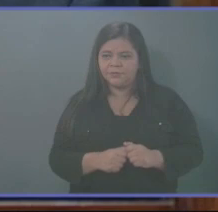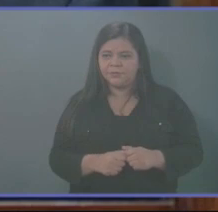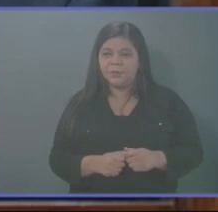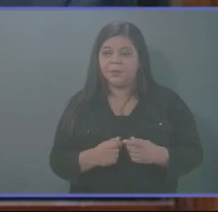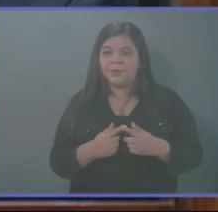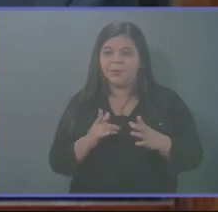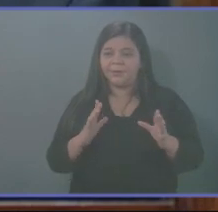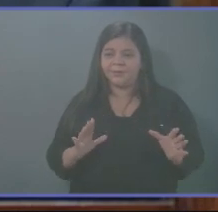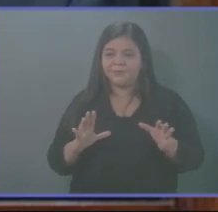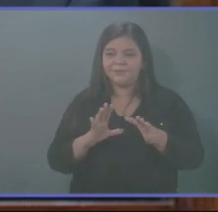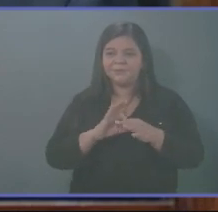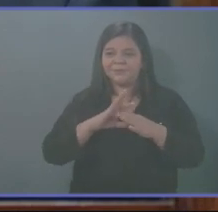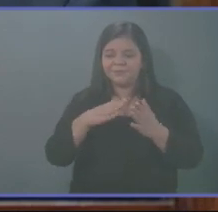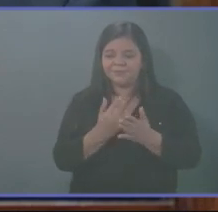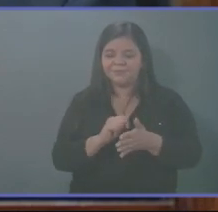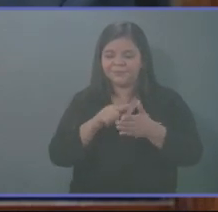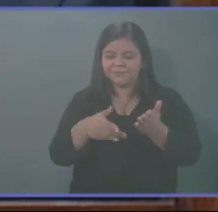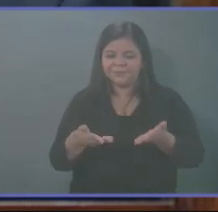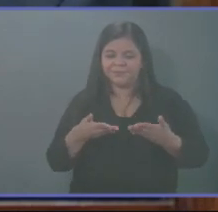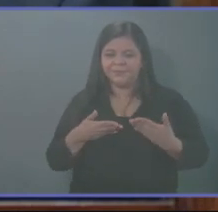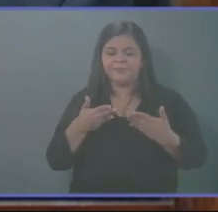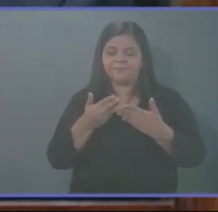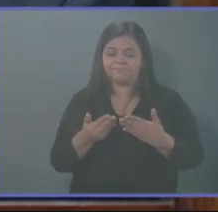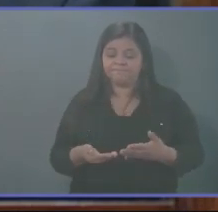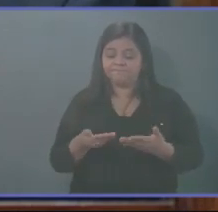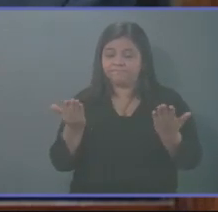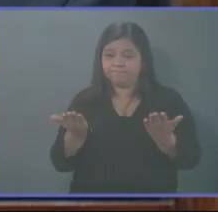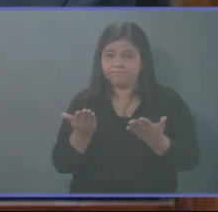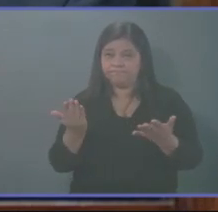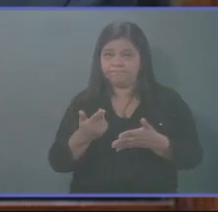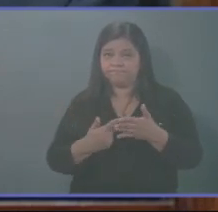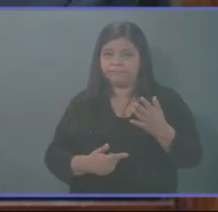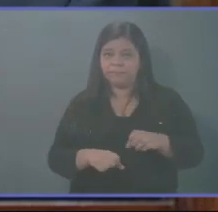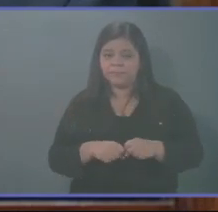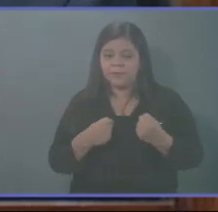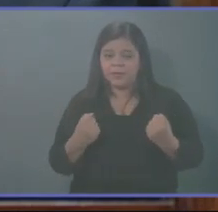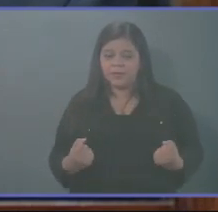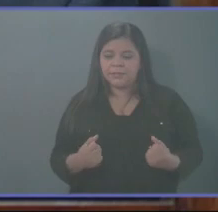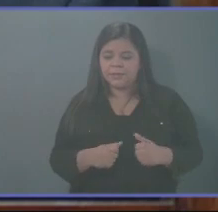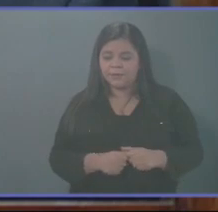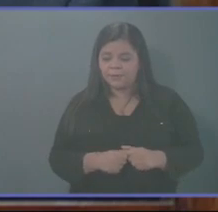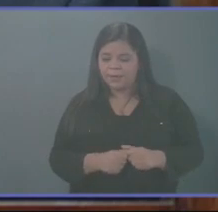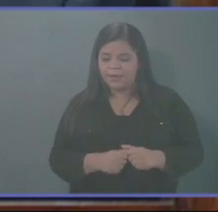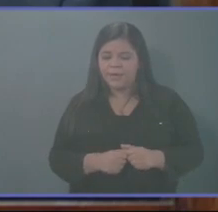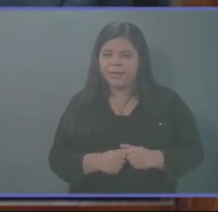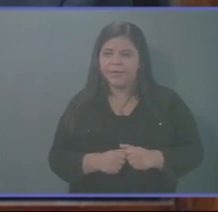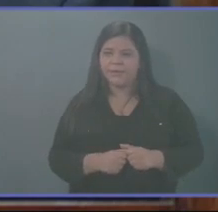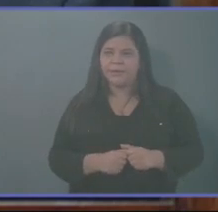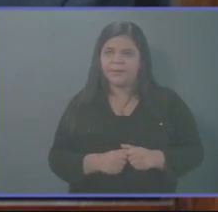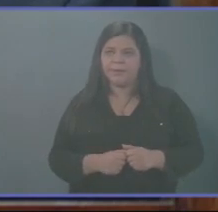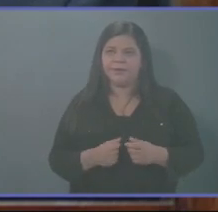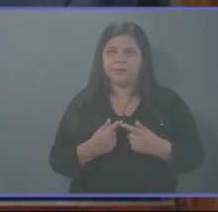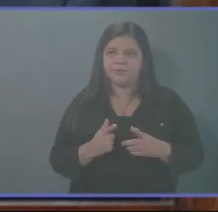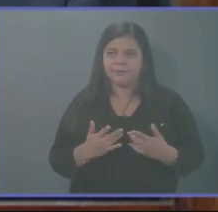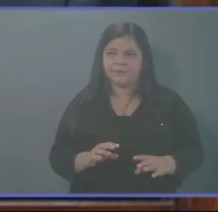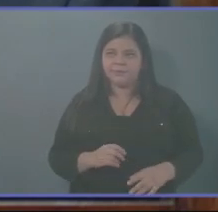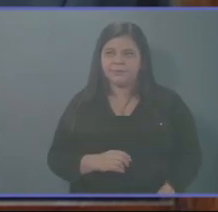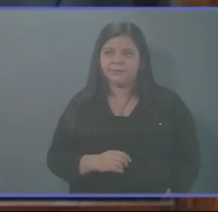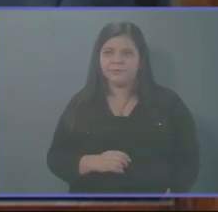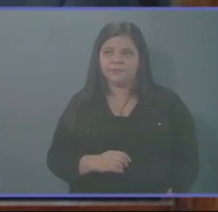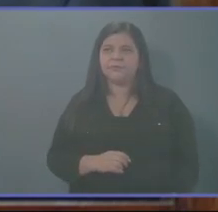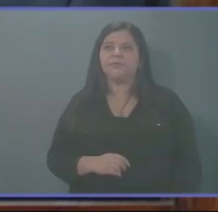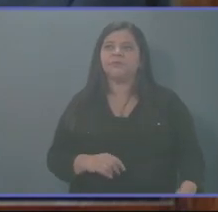al ejercicio de ese derecho es la prohibición de la comisión de delito. Fraude electoral,